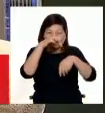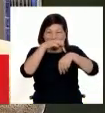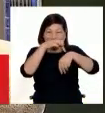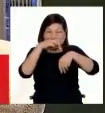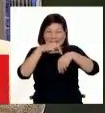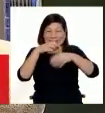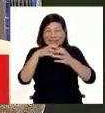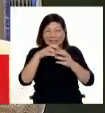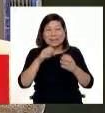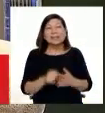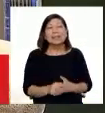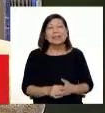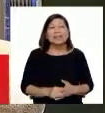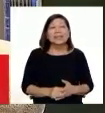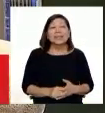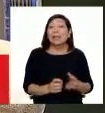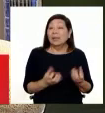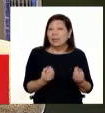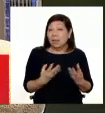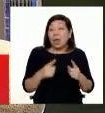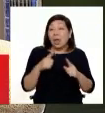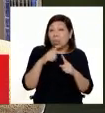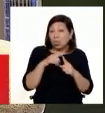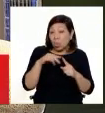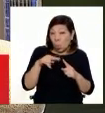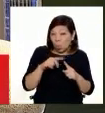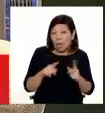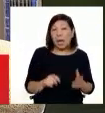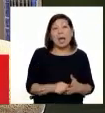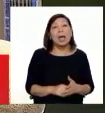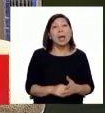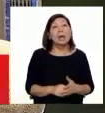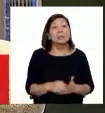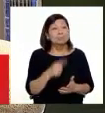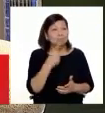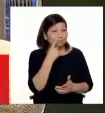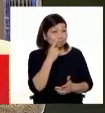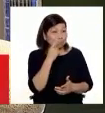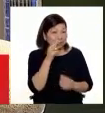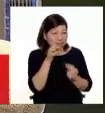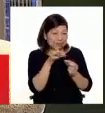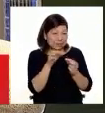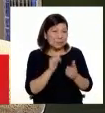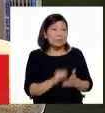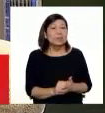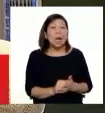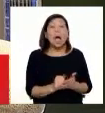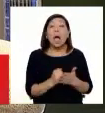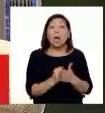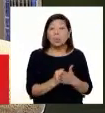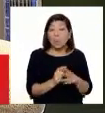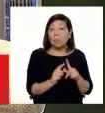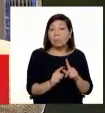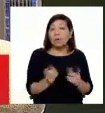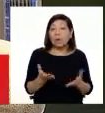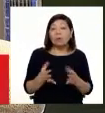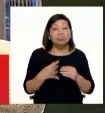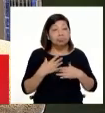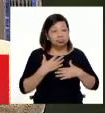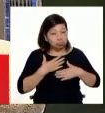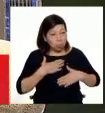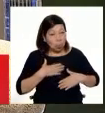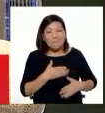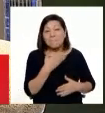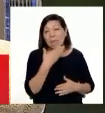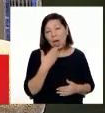podría consumir. Y recordemos que tanto la tuna, la granadilla, tienen semillas, ¿no? Entonces, esto ayuda también a aportar fibra al